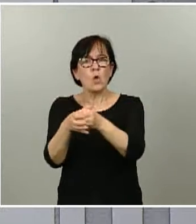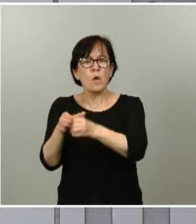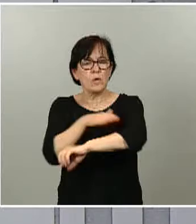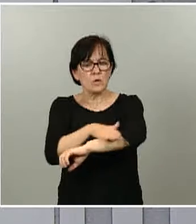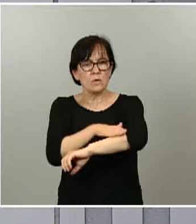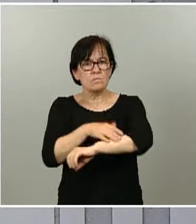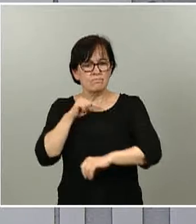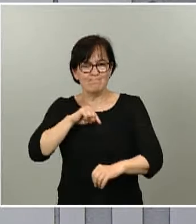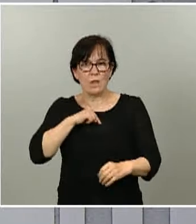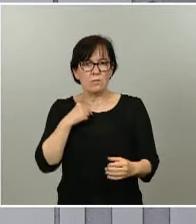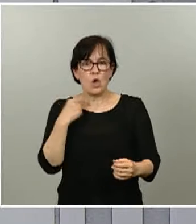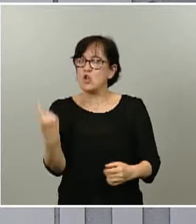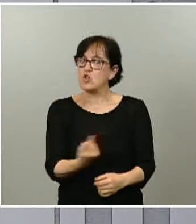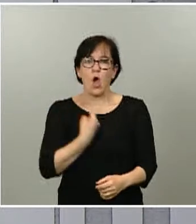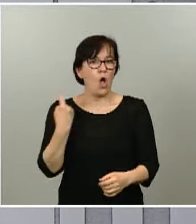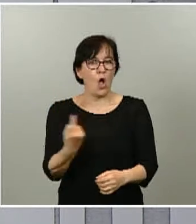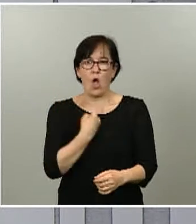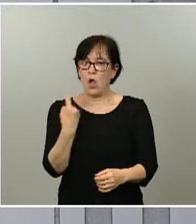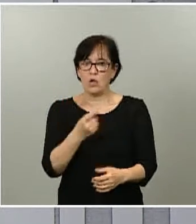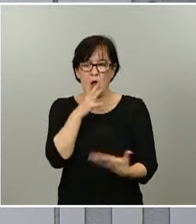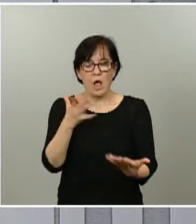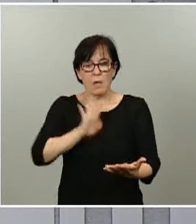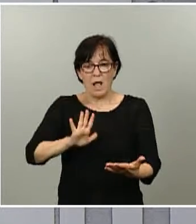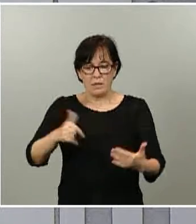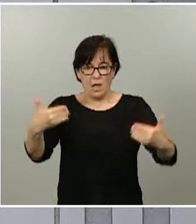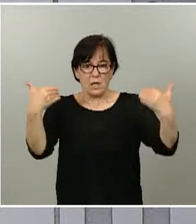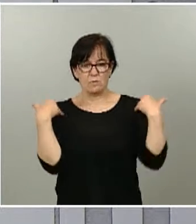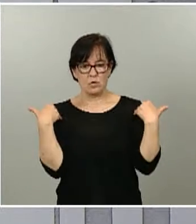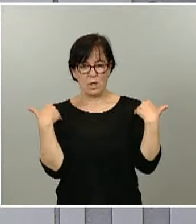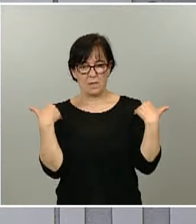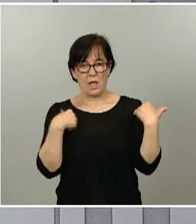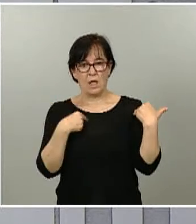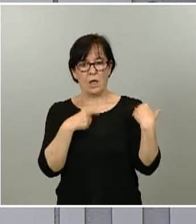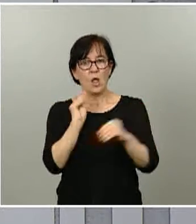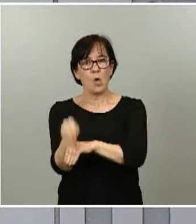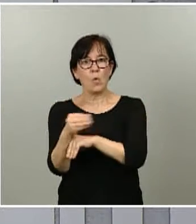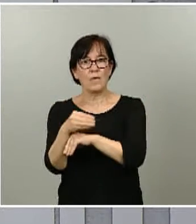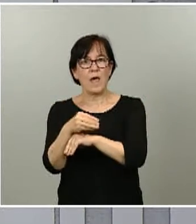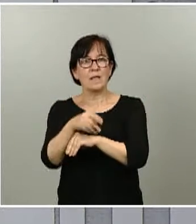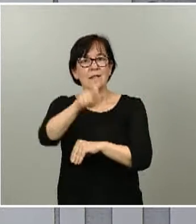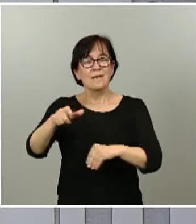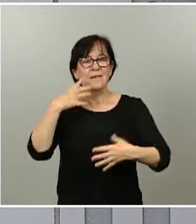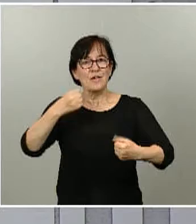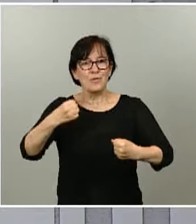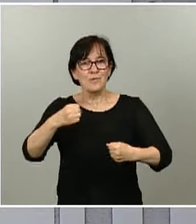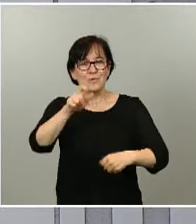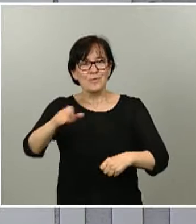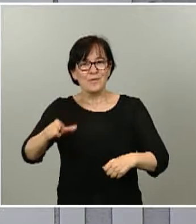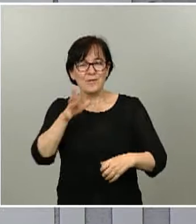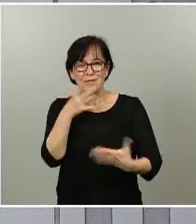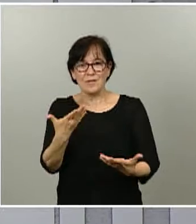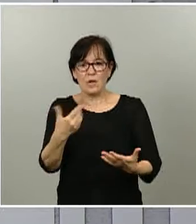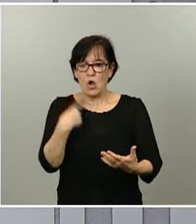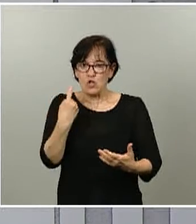solos, porque pareciera que la responsabilidad para preservar la salud de los ciudadanos radicara solamente en el Gobierno, cuando